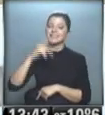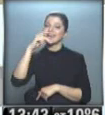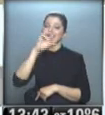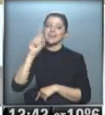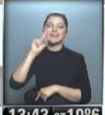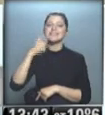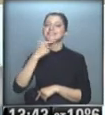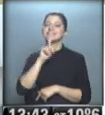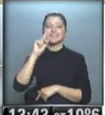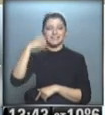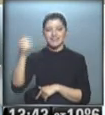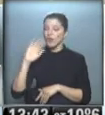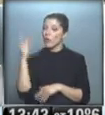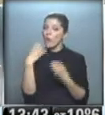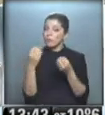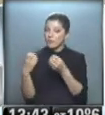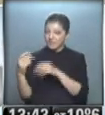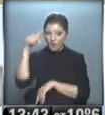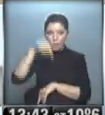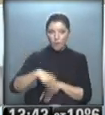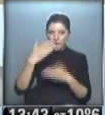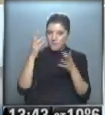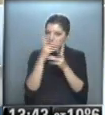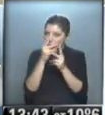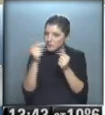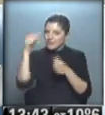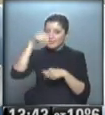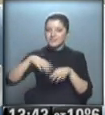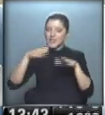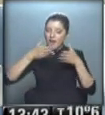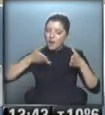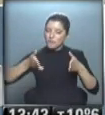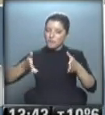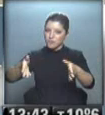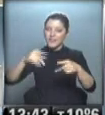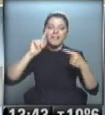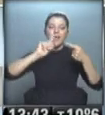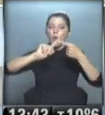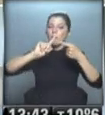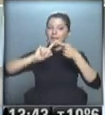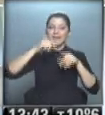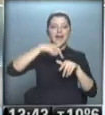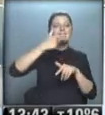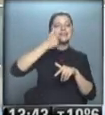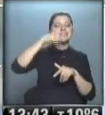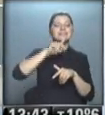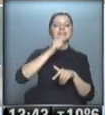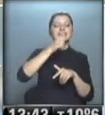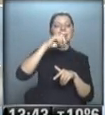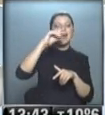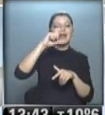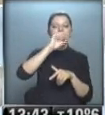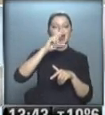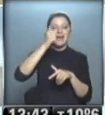todos estamos inaugurando finalizando hoy la aut vía que comunica Santa Clara del mar Mar